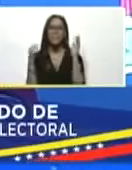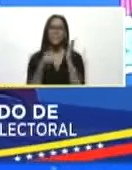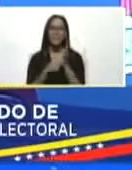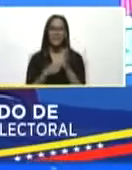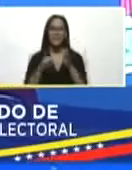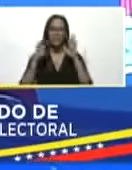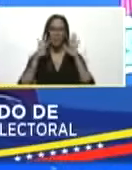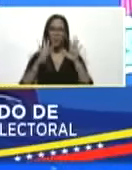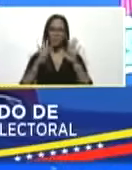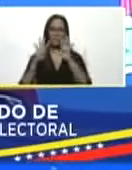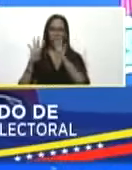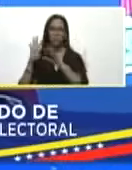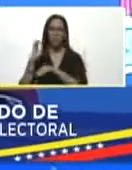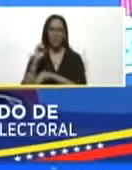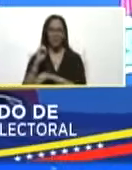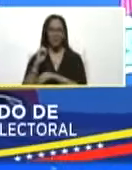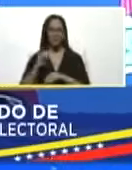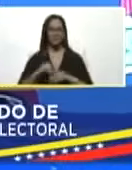1990,